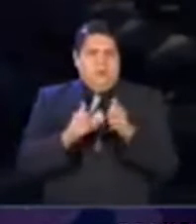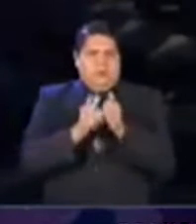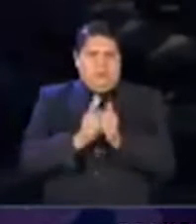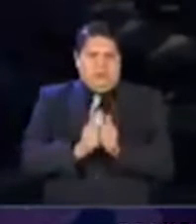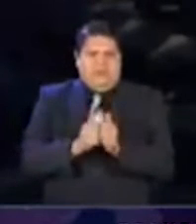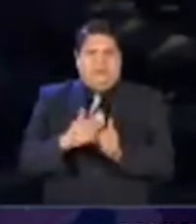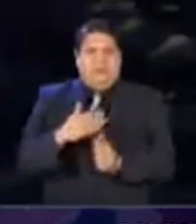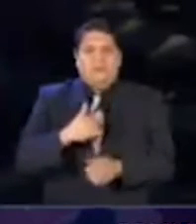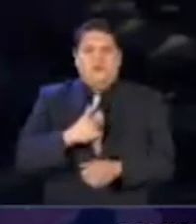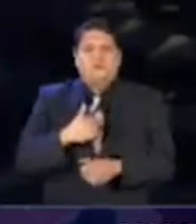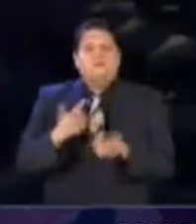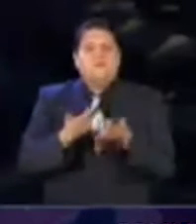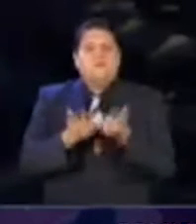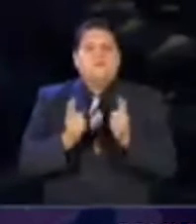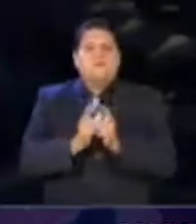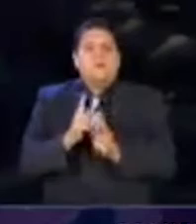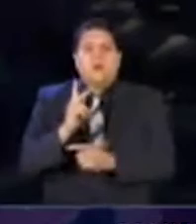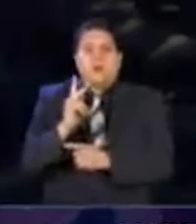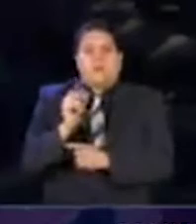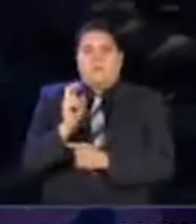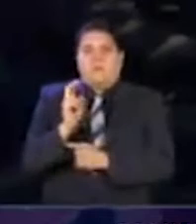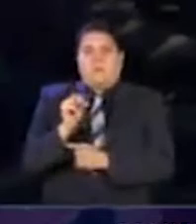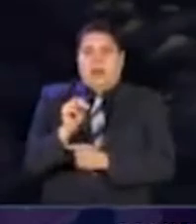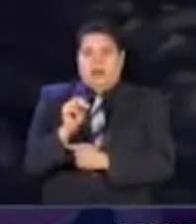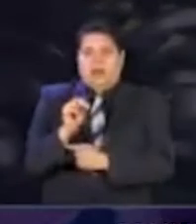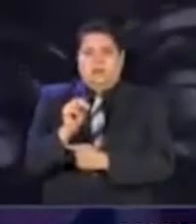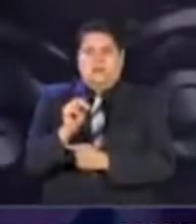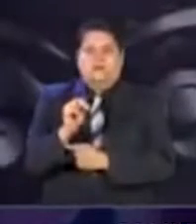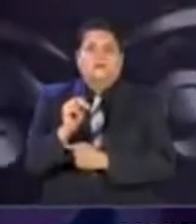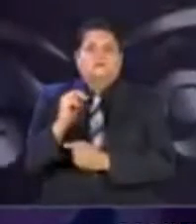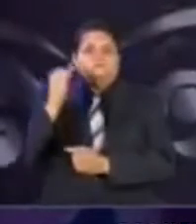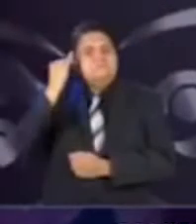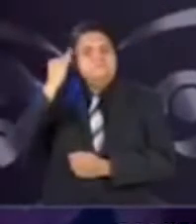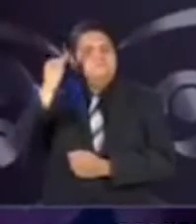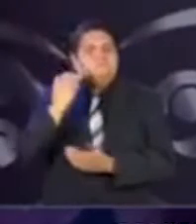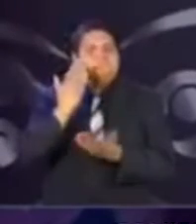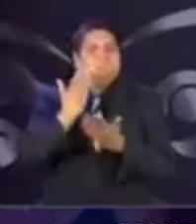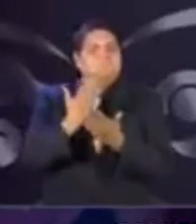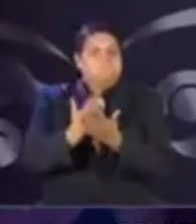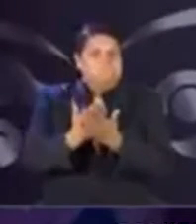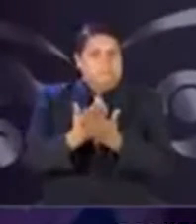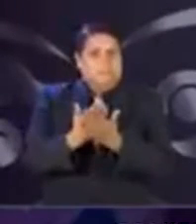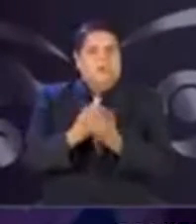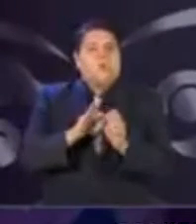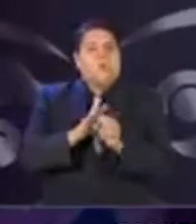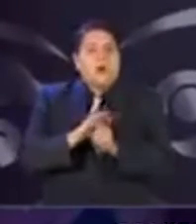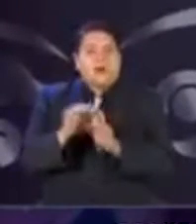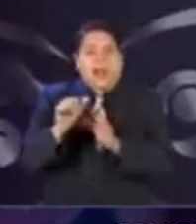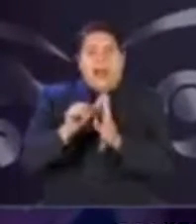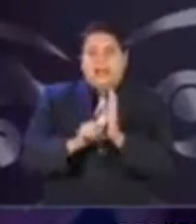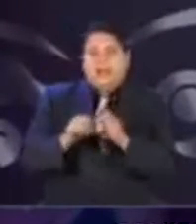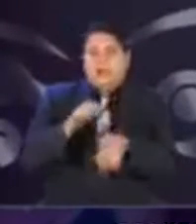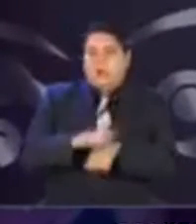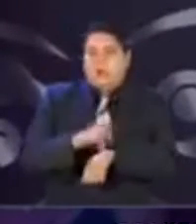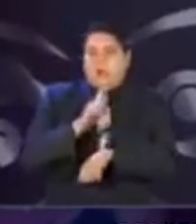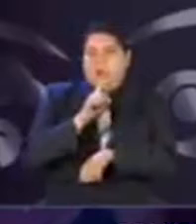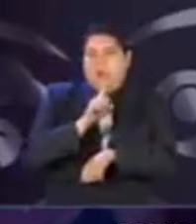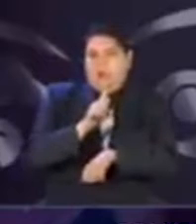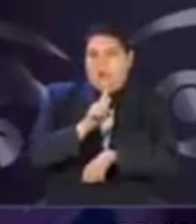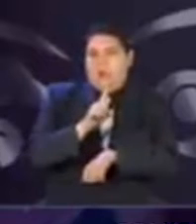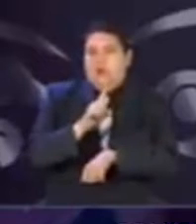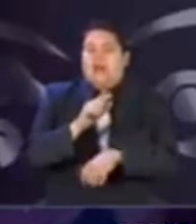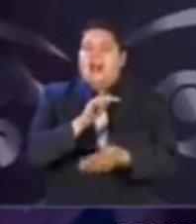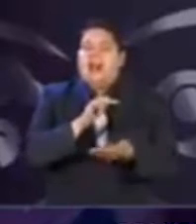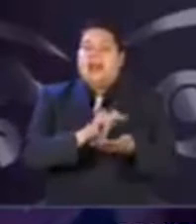a nombre del Grupo Parlamentario del Partido Acción Nacional la iniciativa para reformar artículo primero tanto de la Ley de